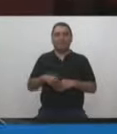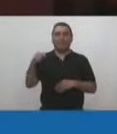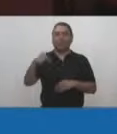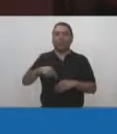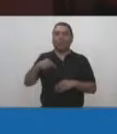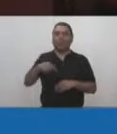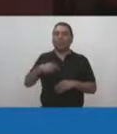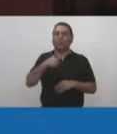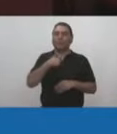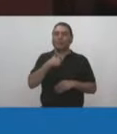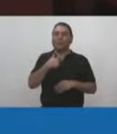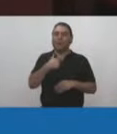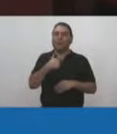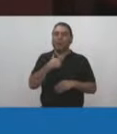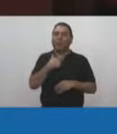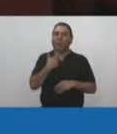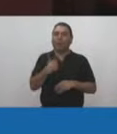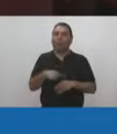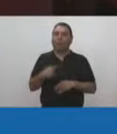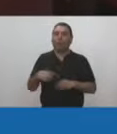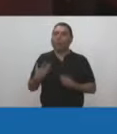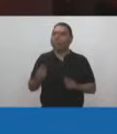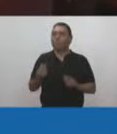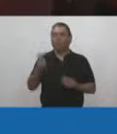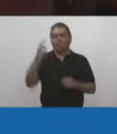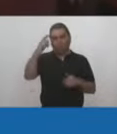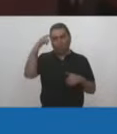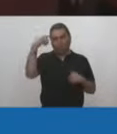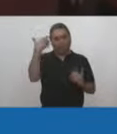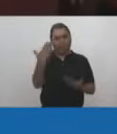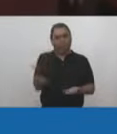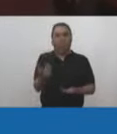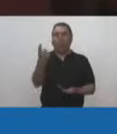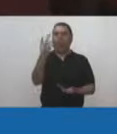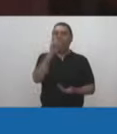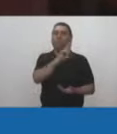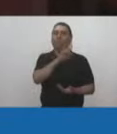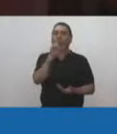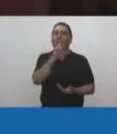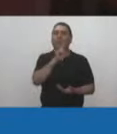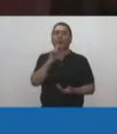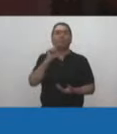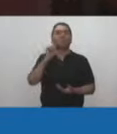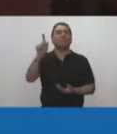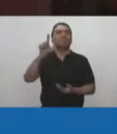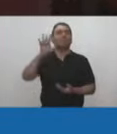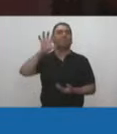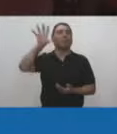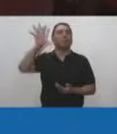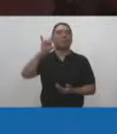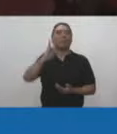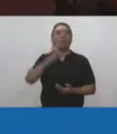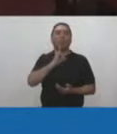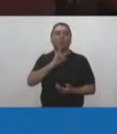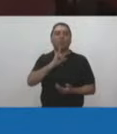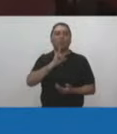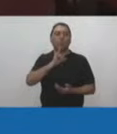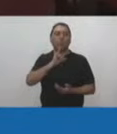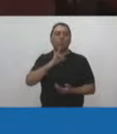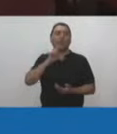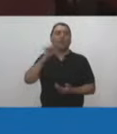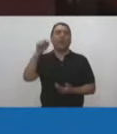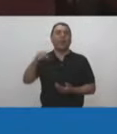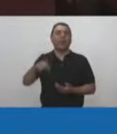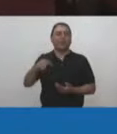los que están lejos sí lo utilizan y está bien que así sea. Bueno, es un gran tema, sin duda, senador Zimmerman. Nadie desconoce